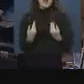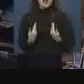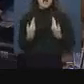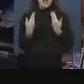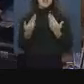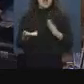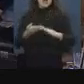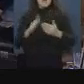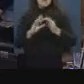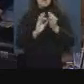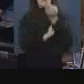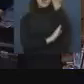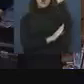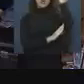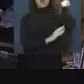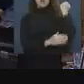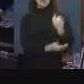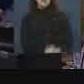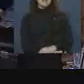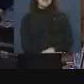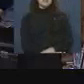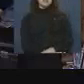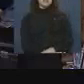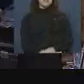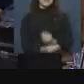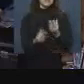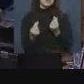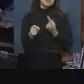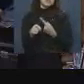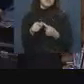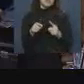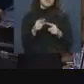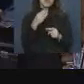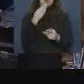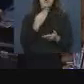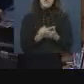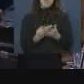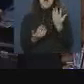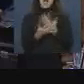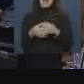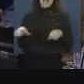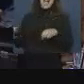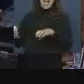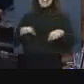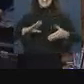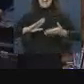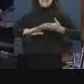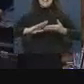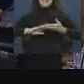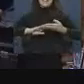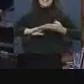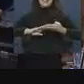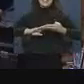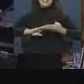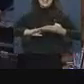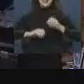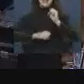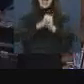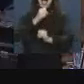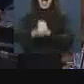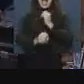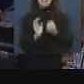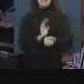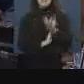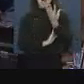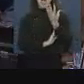pueblos originario muchas veces cuando hay la actividades festividades del del del año nuevo No